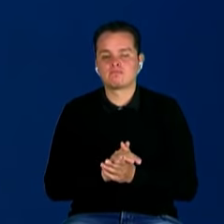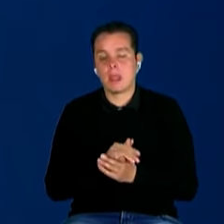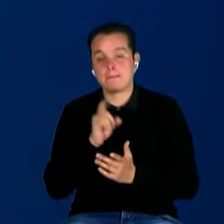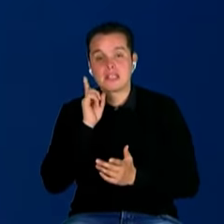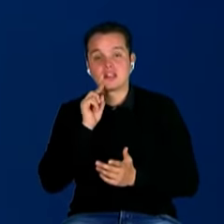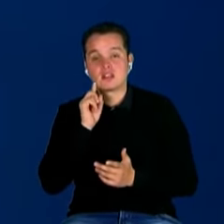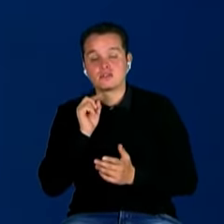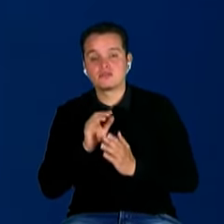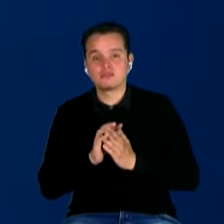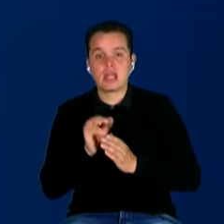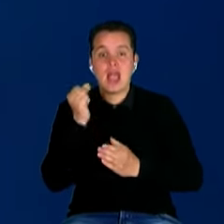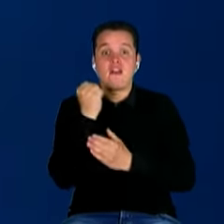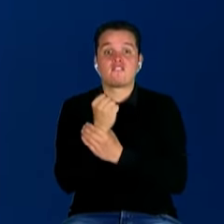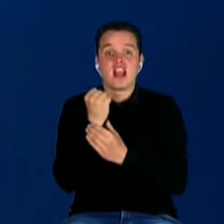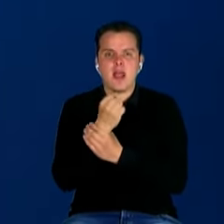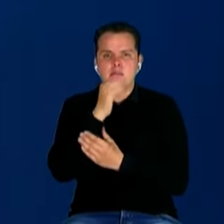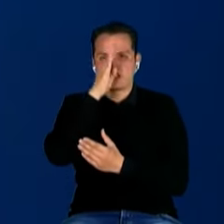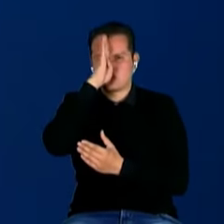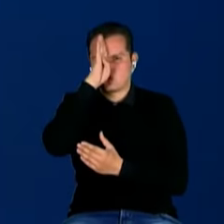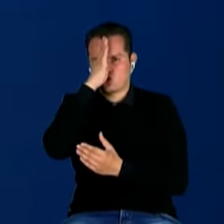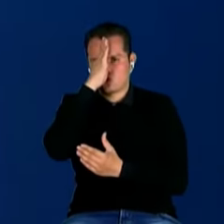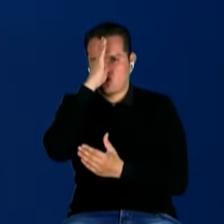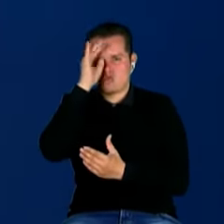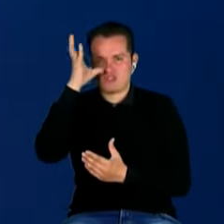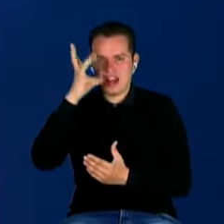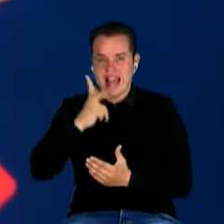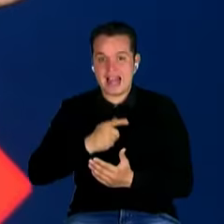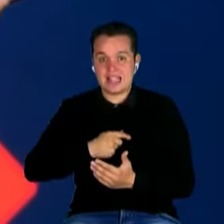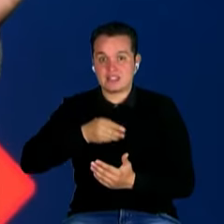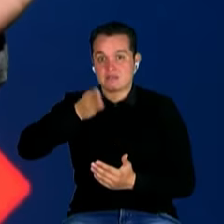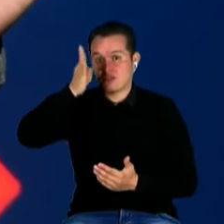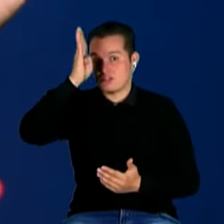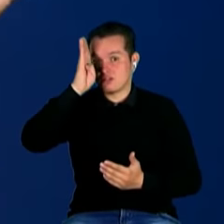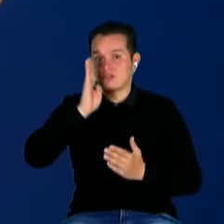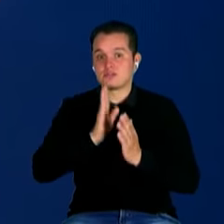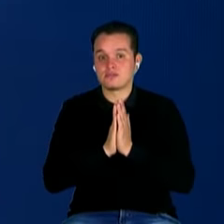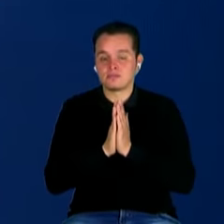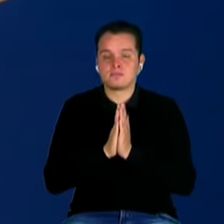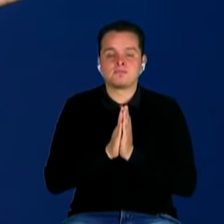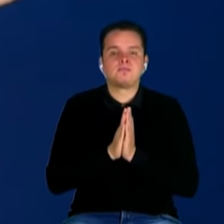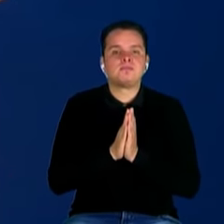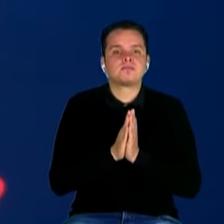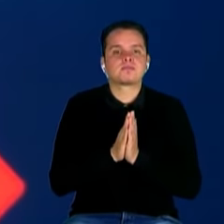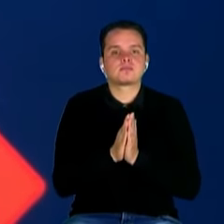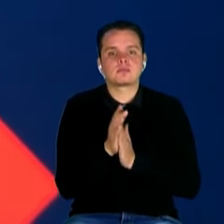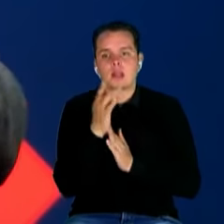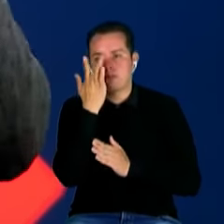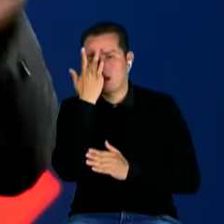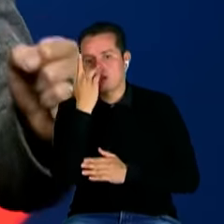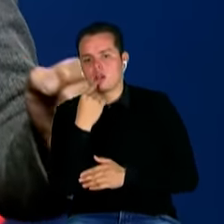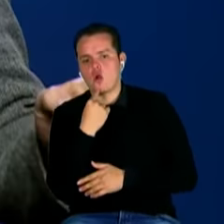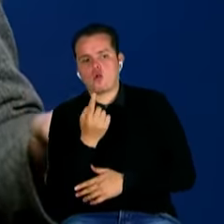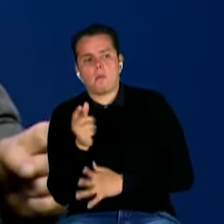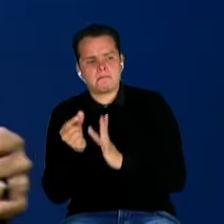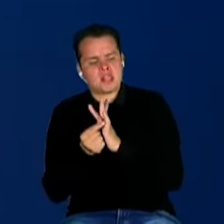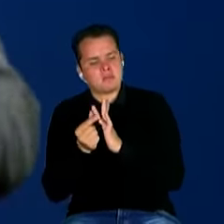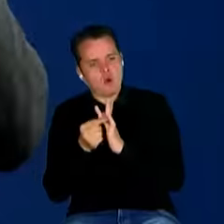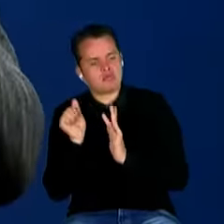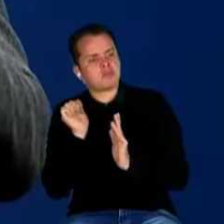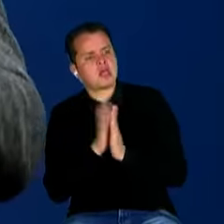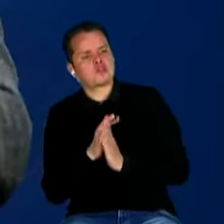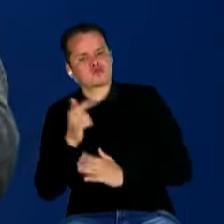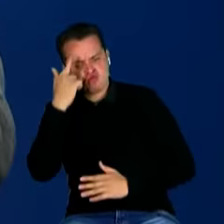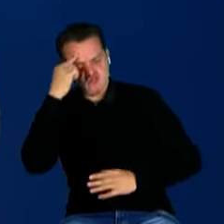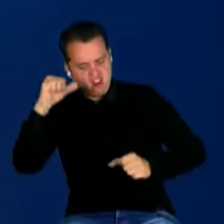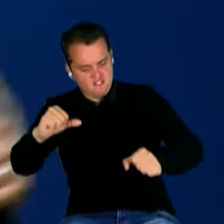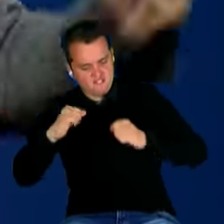mintió. Es más, Abraham dudó, yo creo también, del favor de Dios, podemos ponerlo, porque él debe haber dicho: no, pues es mi esposa y yo